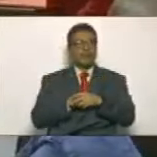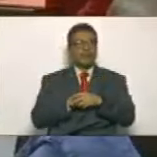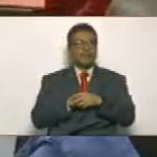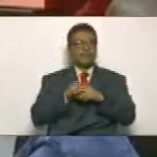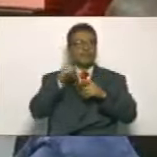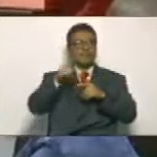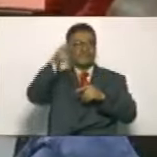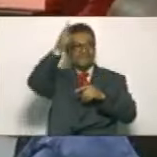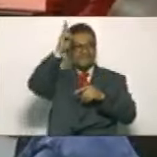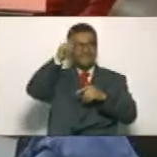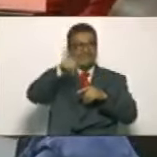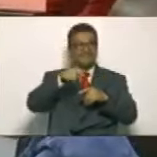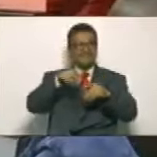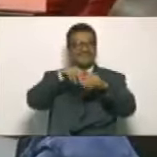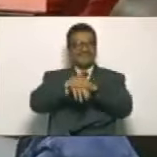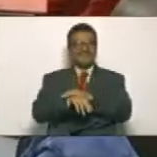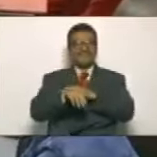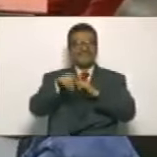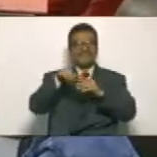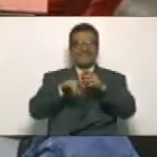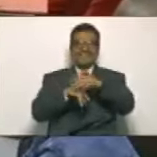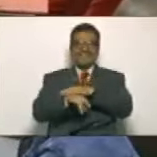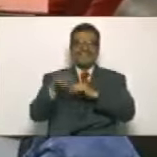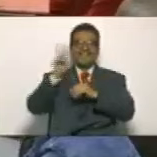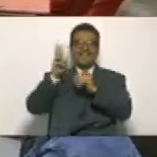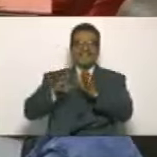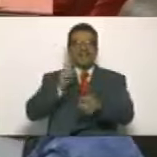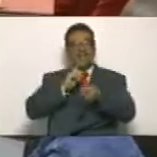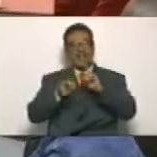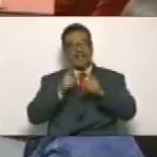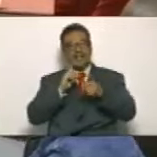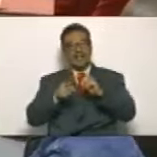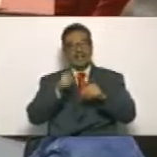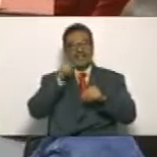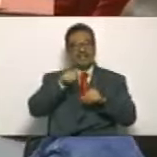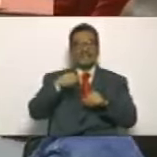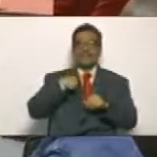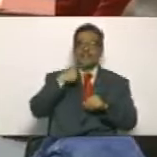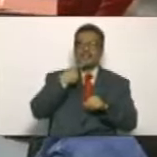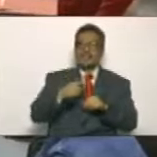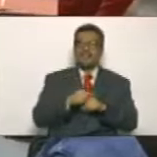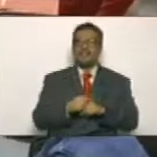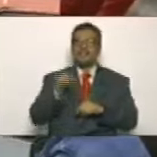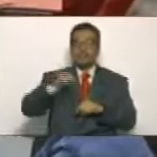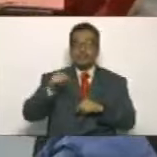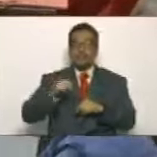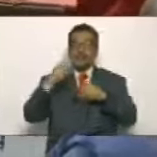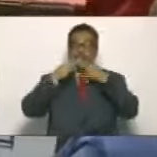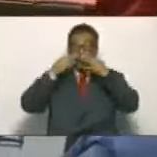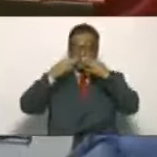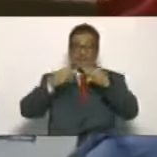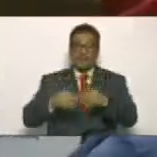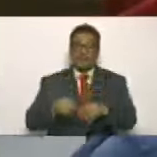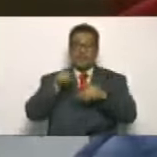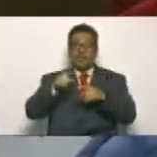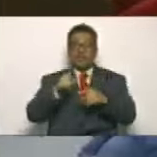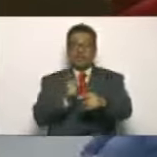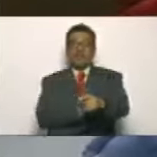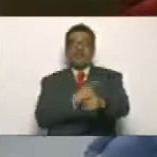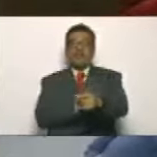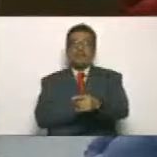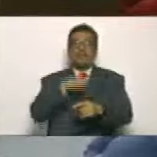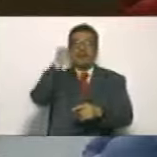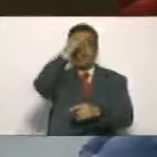que los indígenas es la raíz de la venezolanidad. A veces se enmascara y se dice, sí, es verdad que llegaron los hermanos